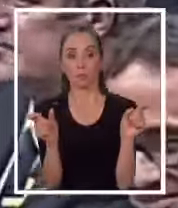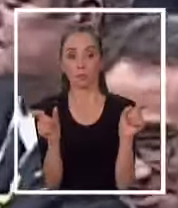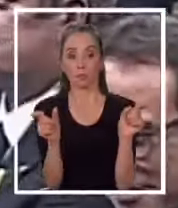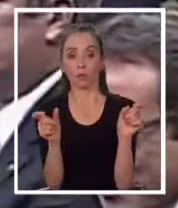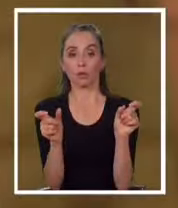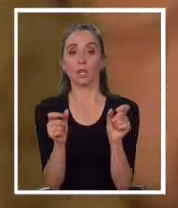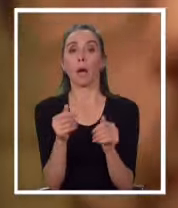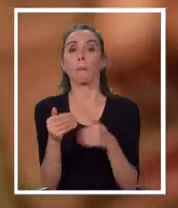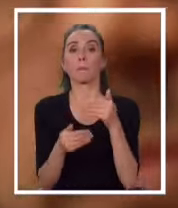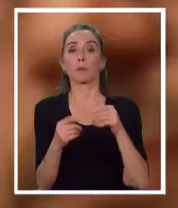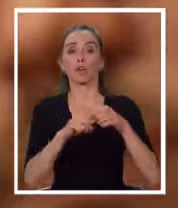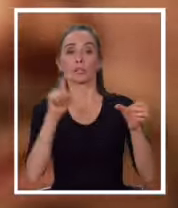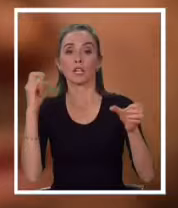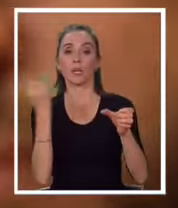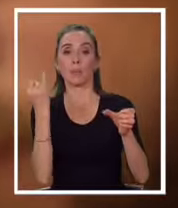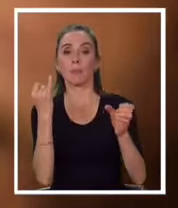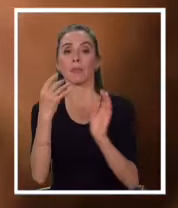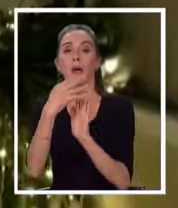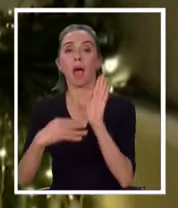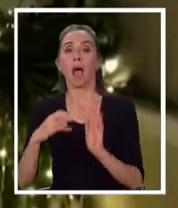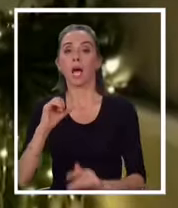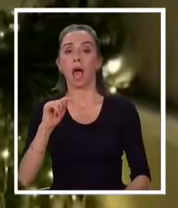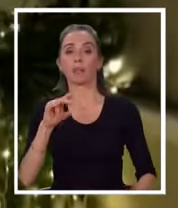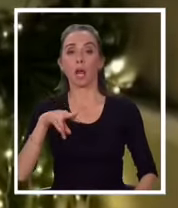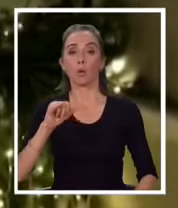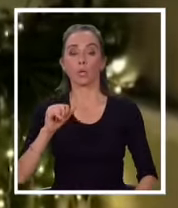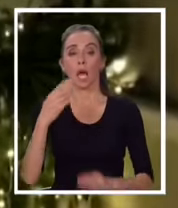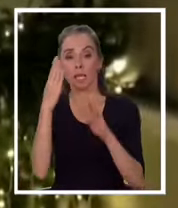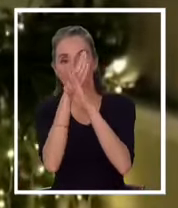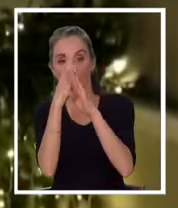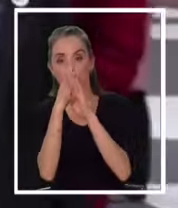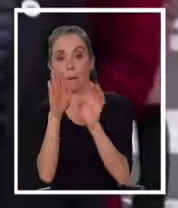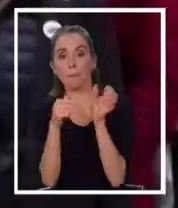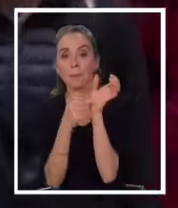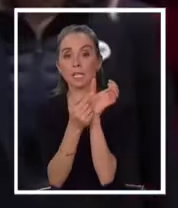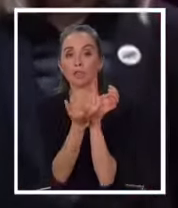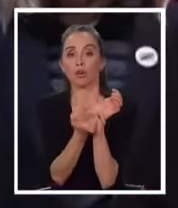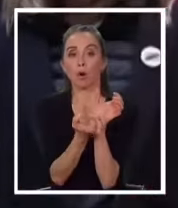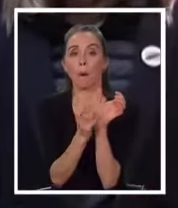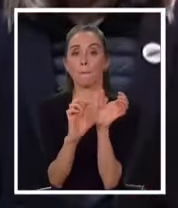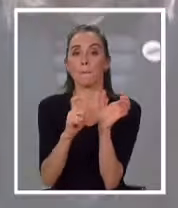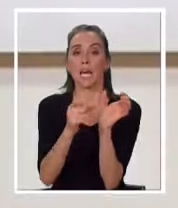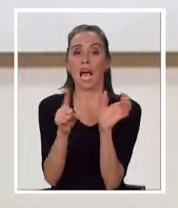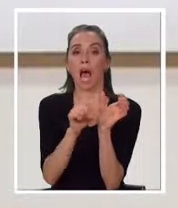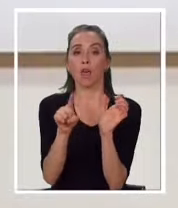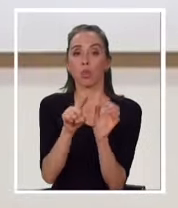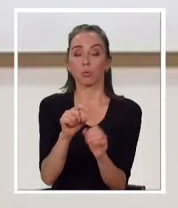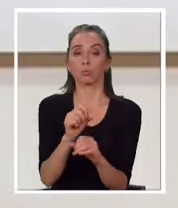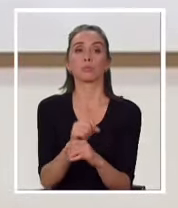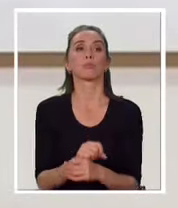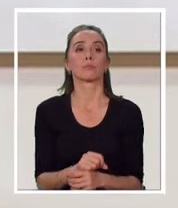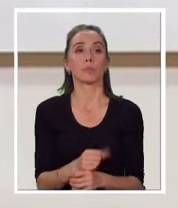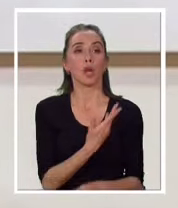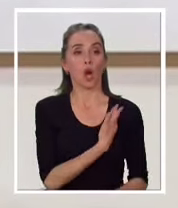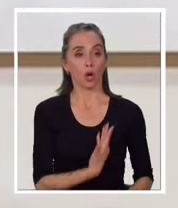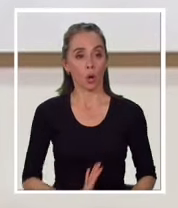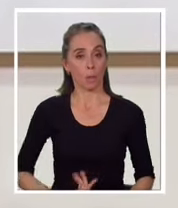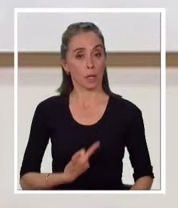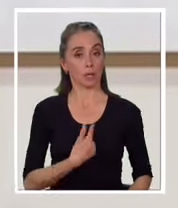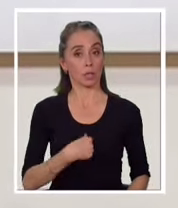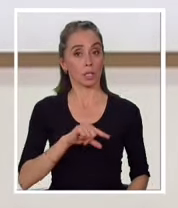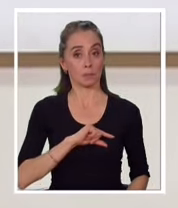con el proceso independentista en Cataluña habían sido espiadas con el mismo software Pegasus. Puesto que el gobierno